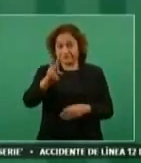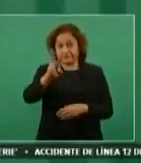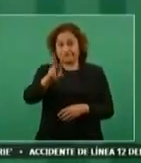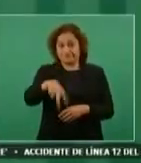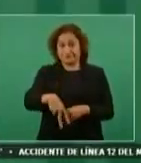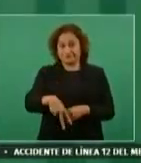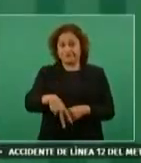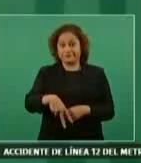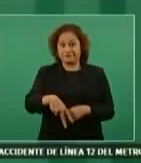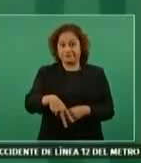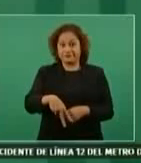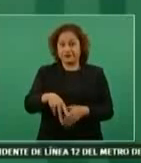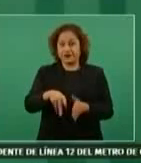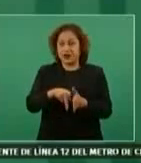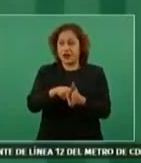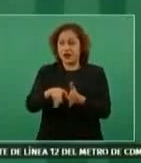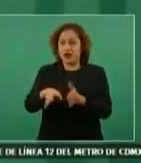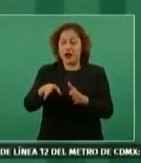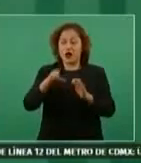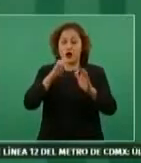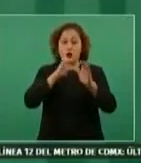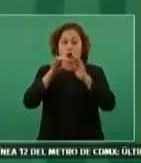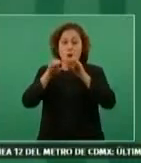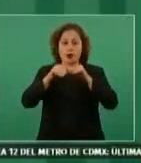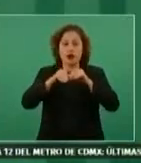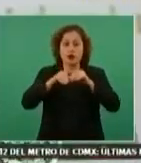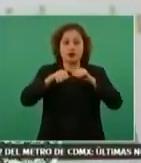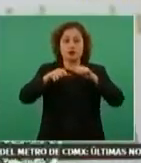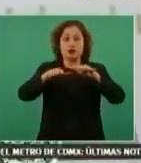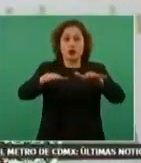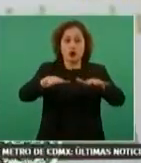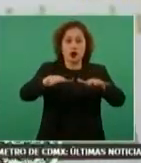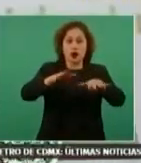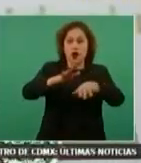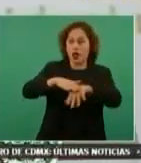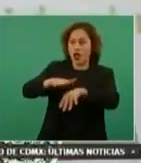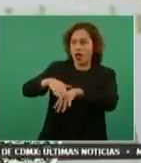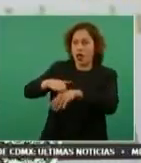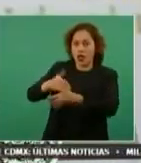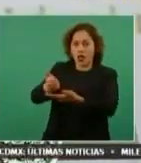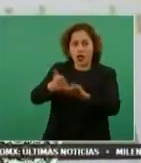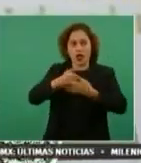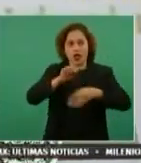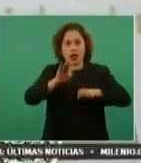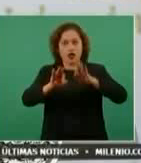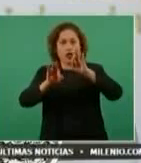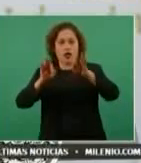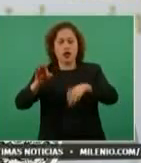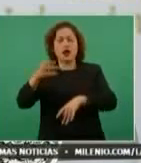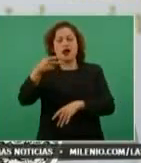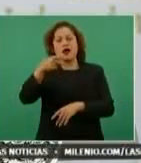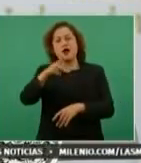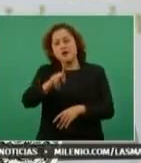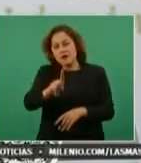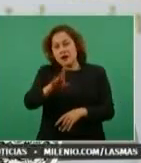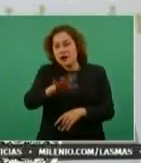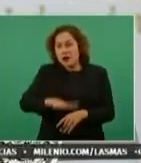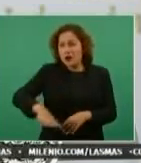pero no. Los que están construyendo el Tren Maya son los mismos que hicieron la línea 12 del